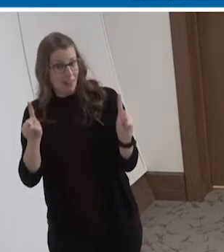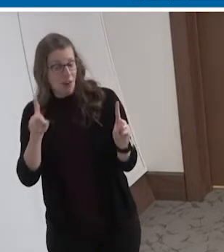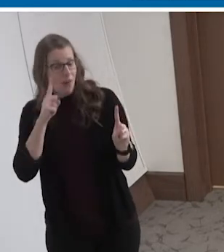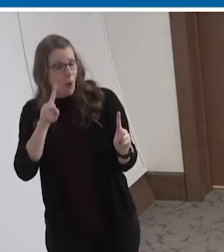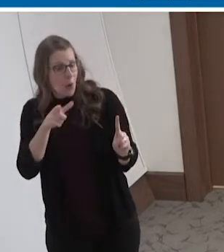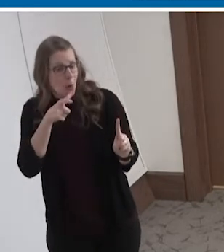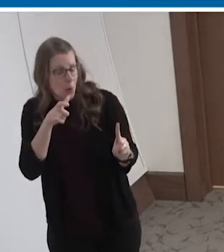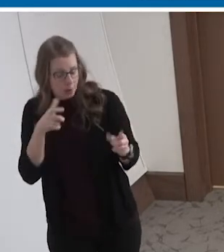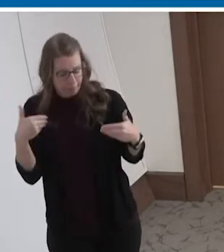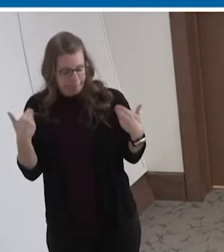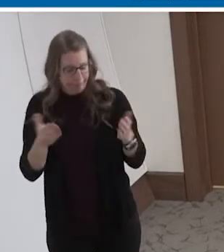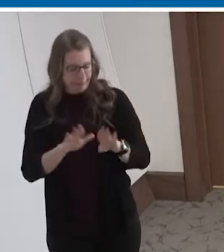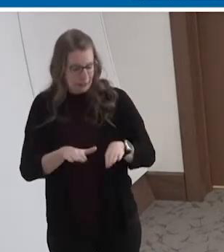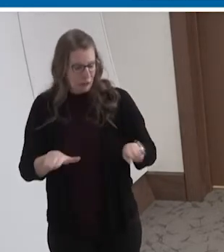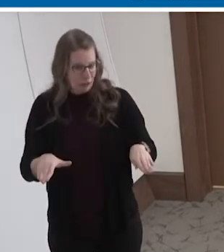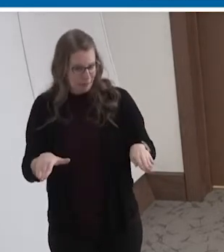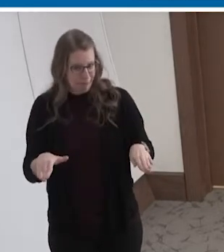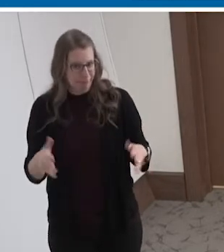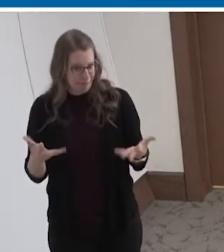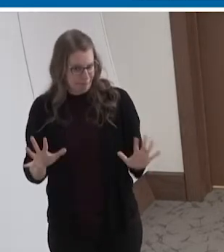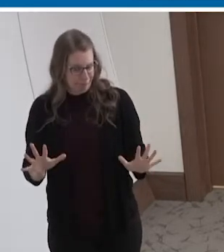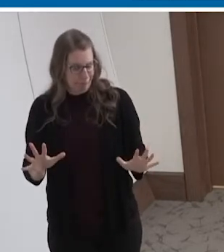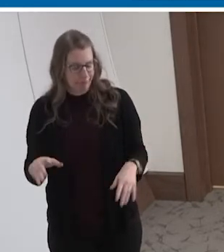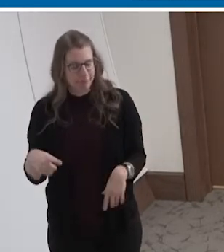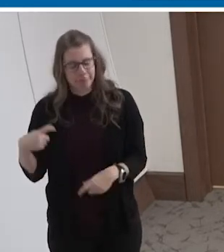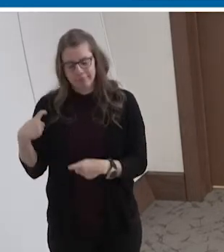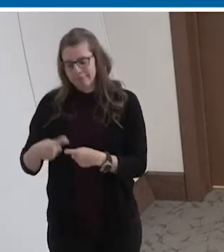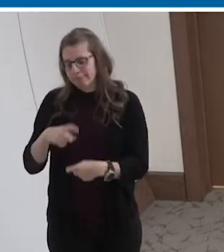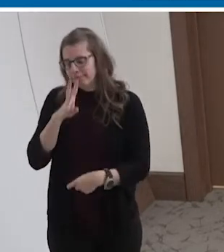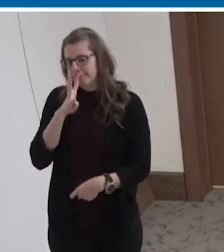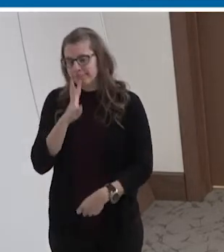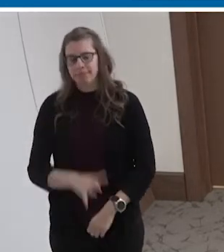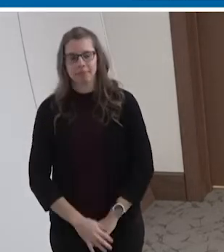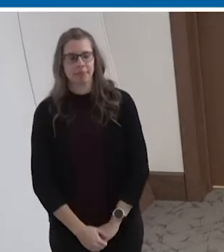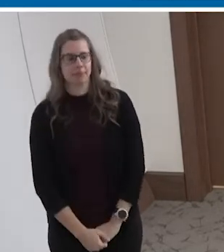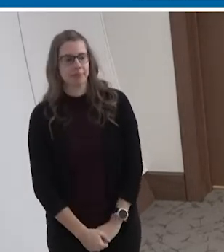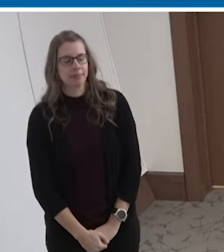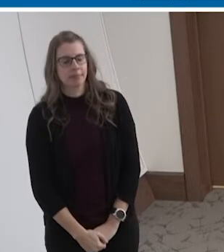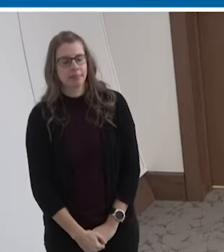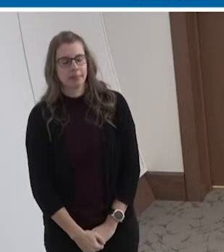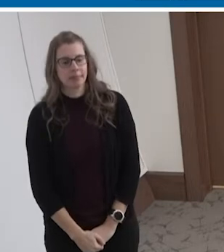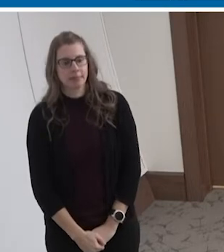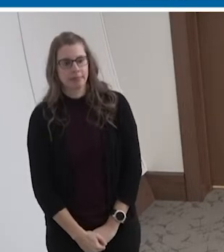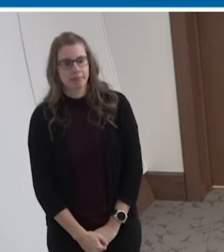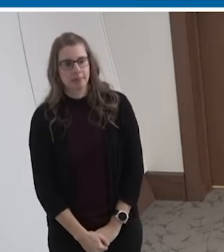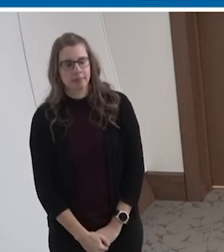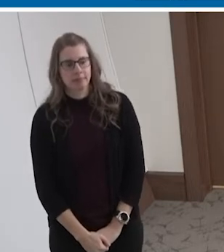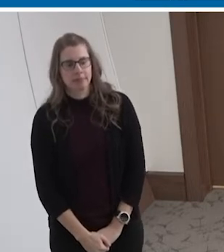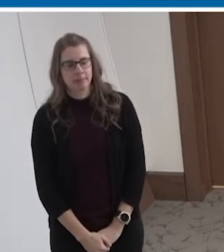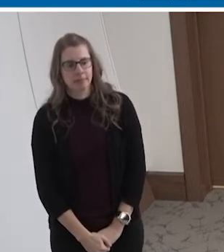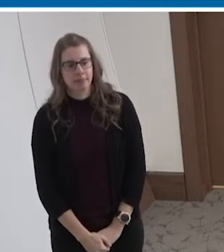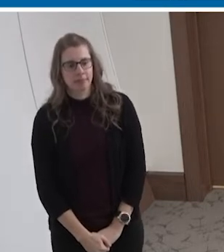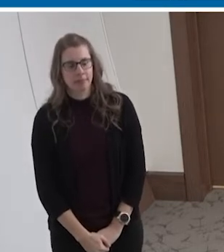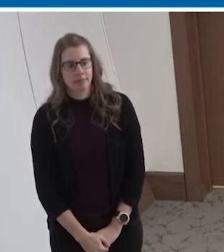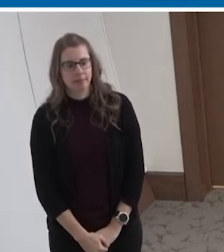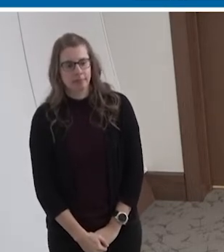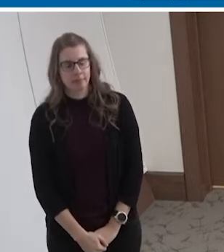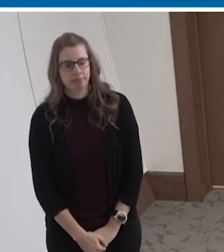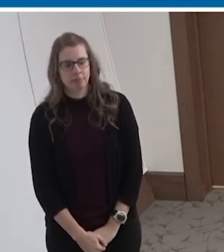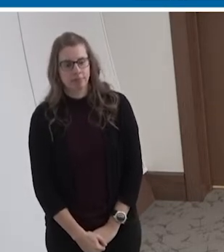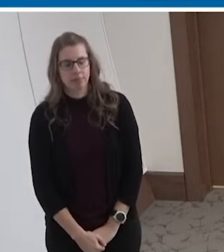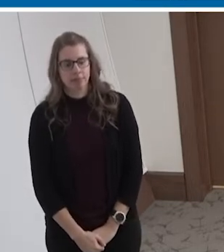our young children. Así que sabemos que las vacunas son seguras y efectivas para nuestros niños